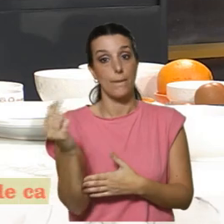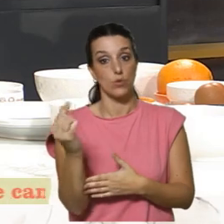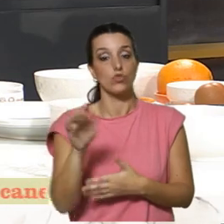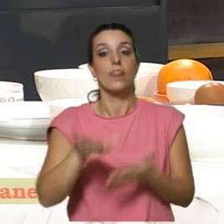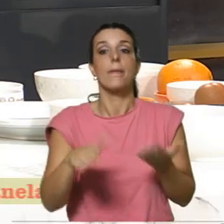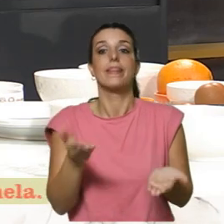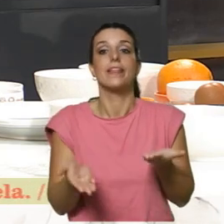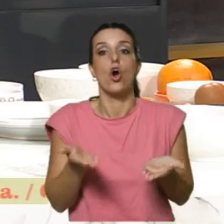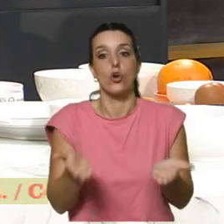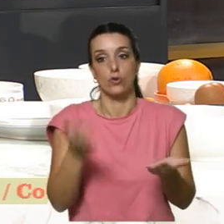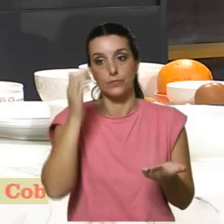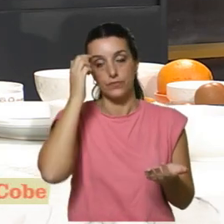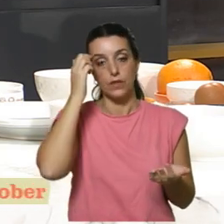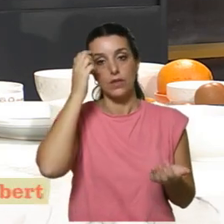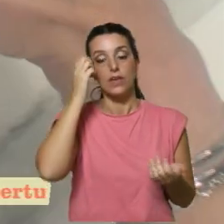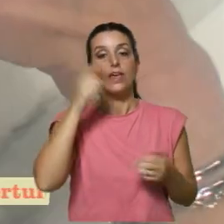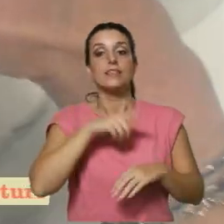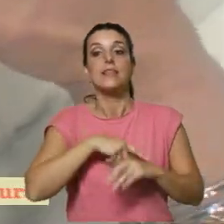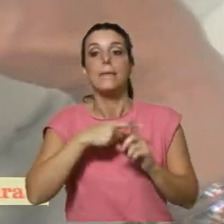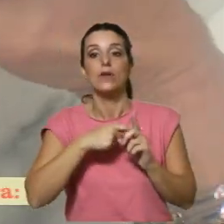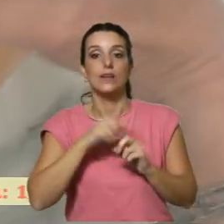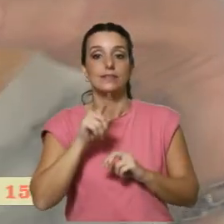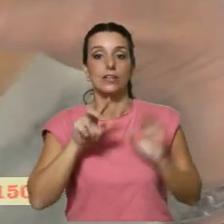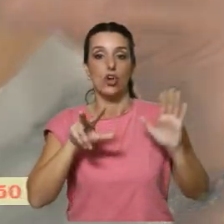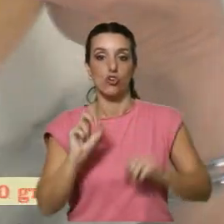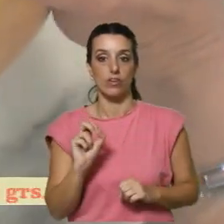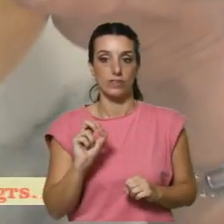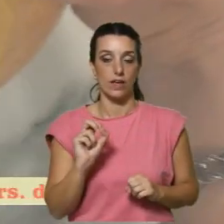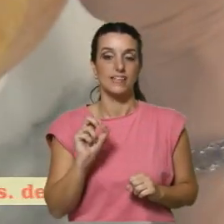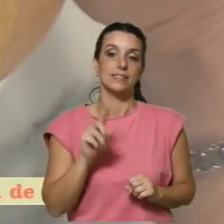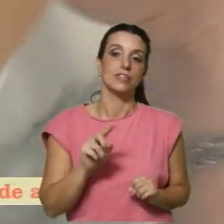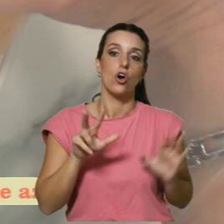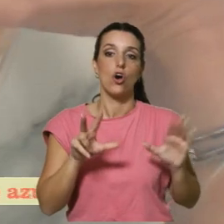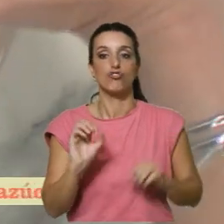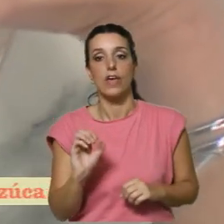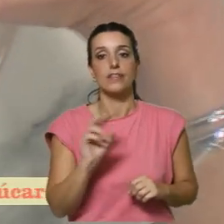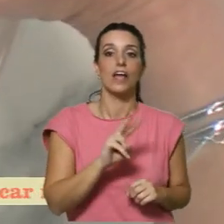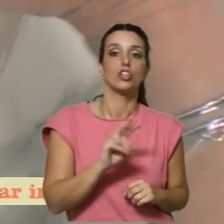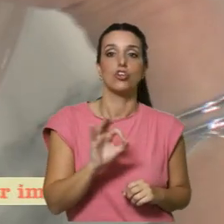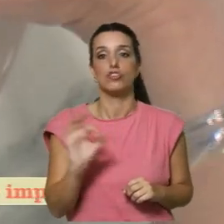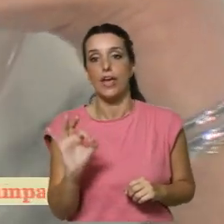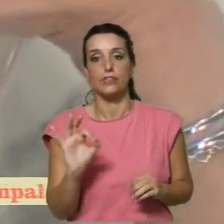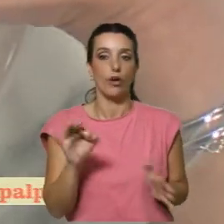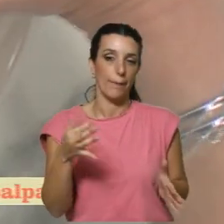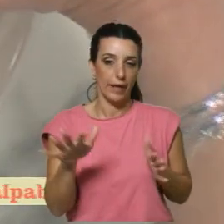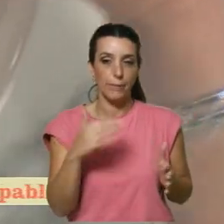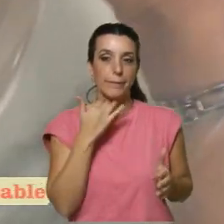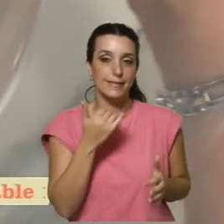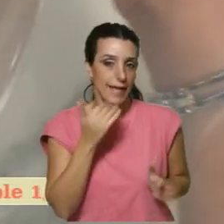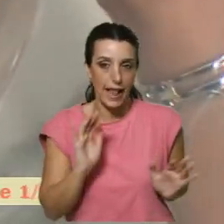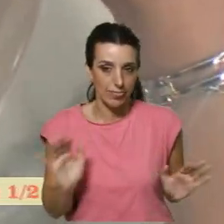horno. ¿A cuánto? A 180. 180, 200, podés darle. No pasa